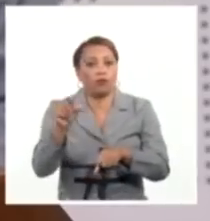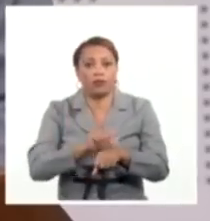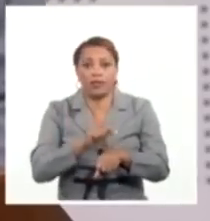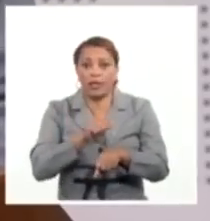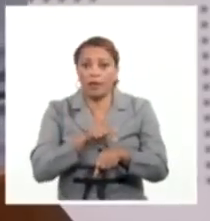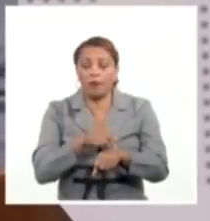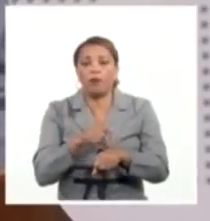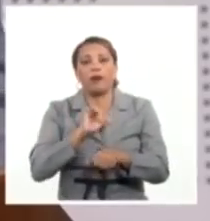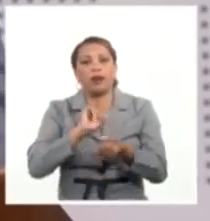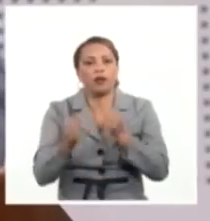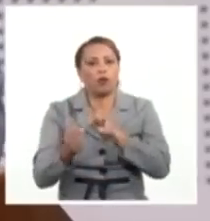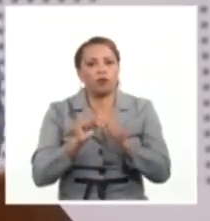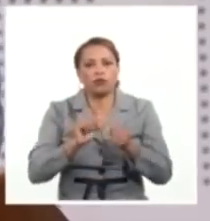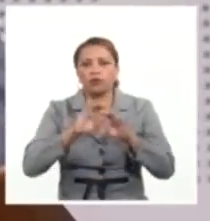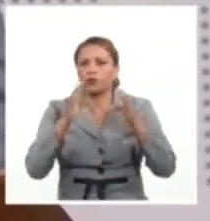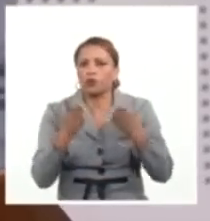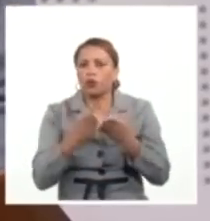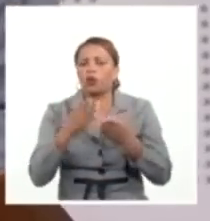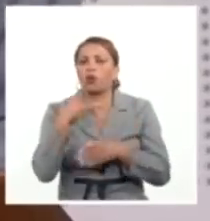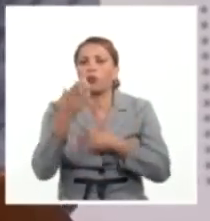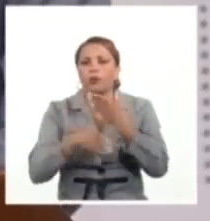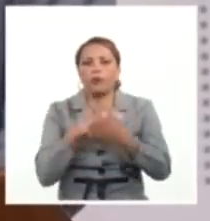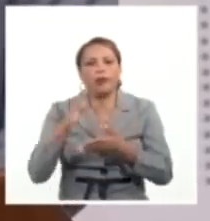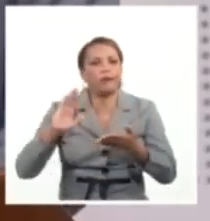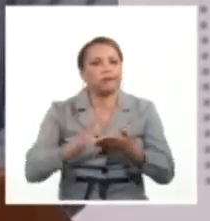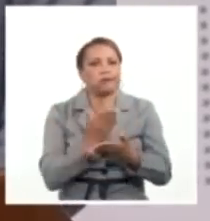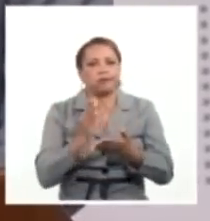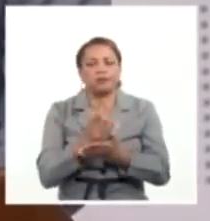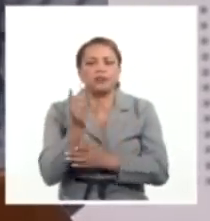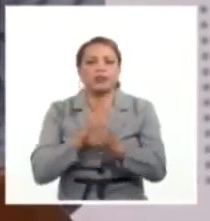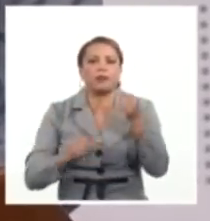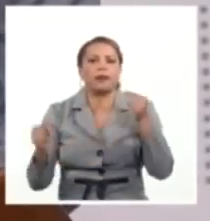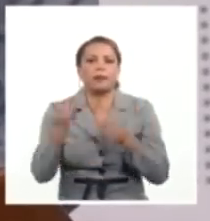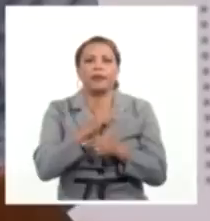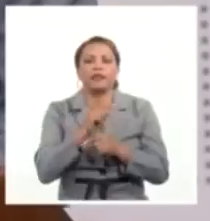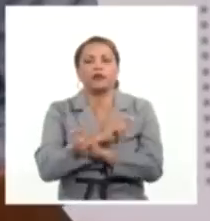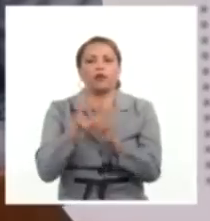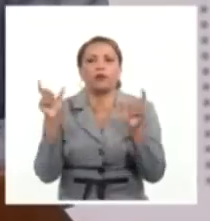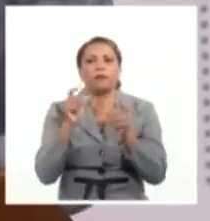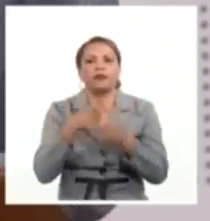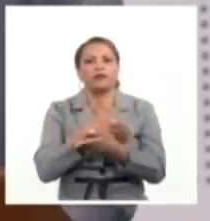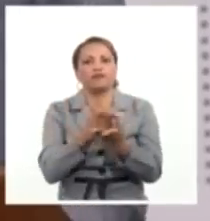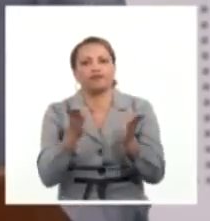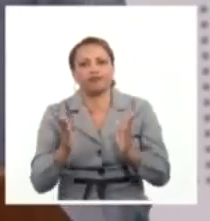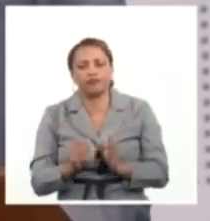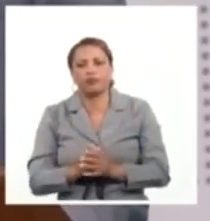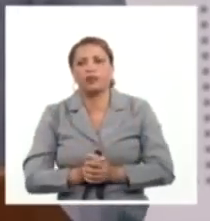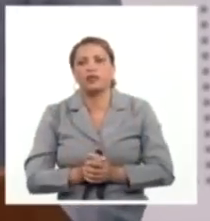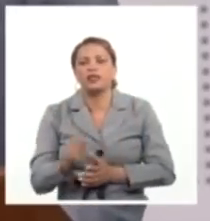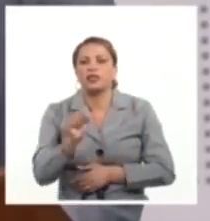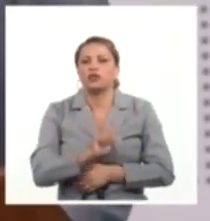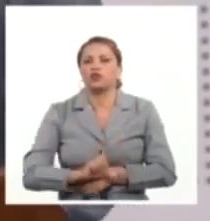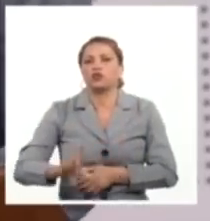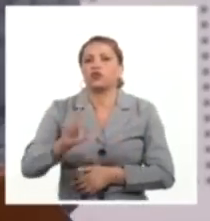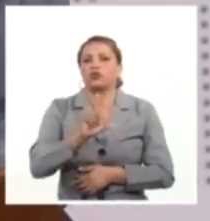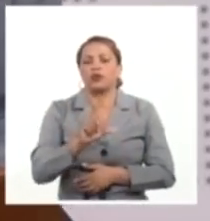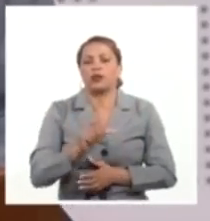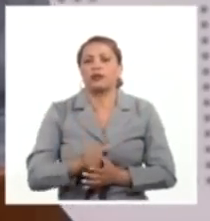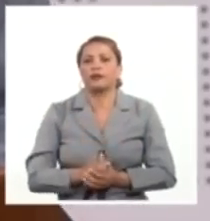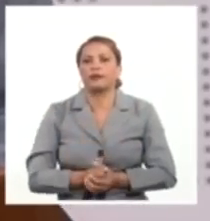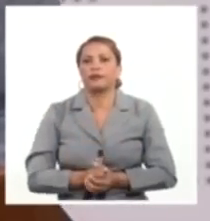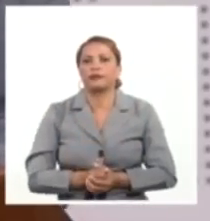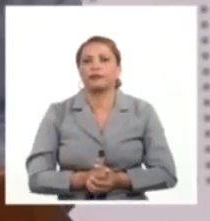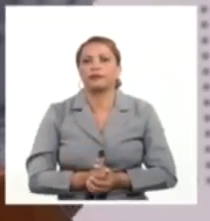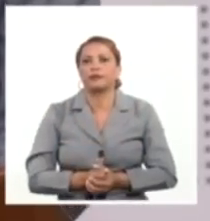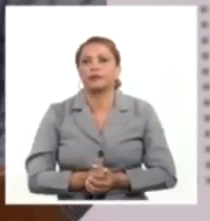manejar adecuadamente los conflictos, particularmente aquellos con impactos distributivos y sociales.